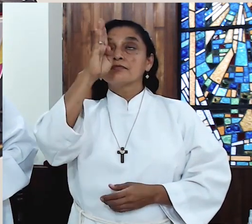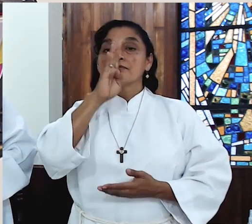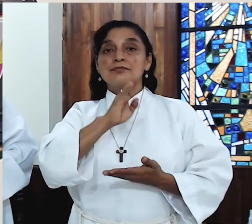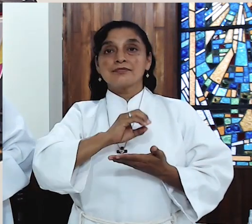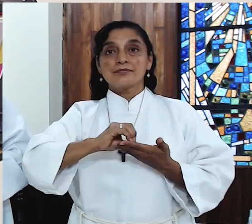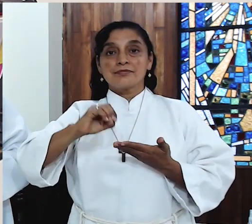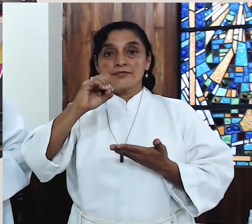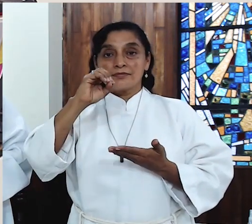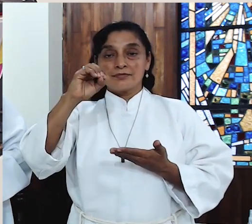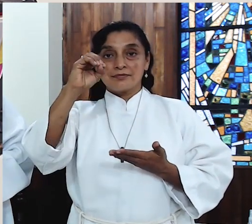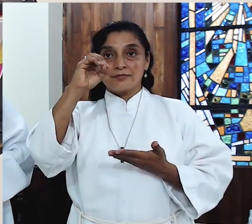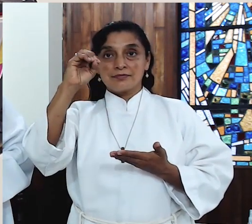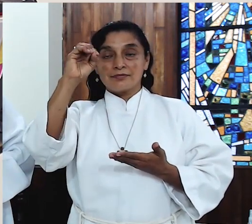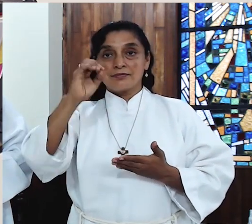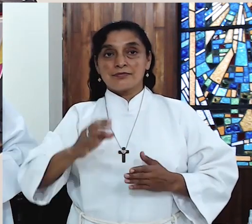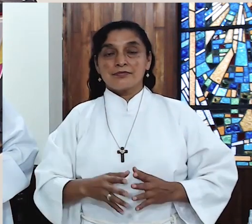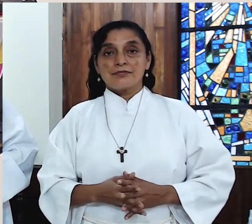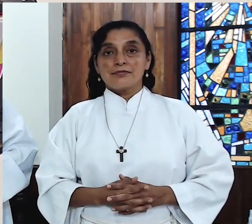escogido por